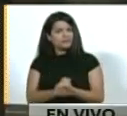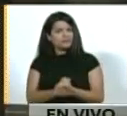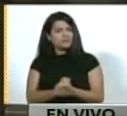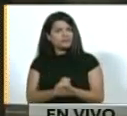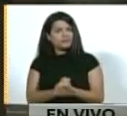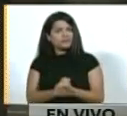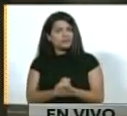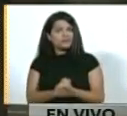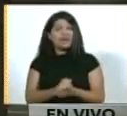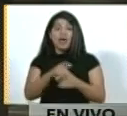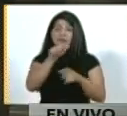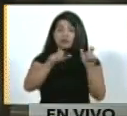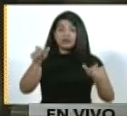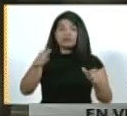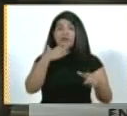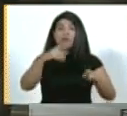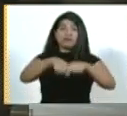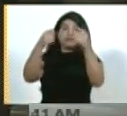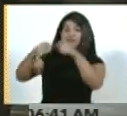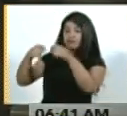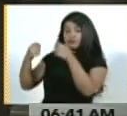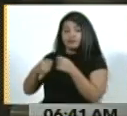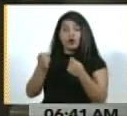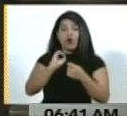ni que destruyan ninguna instalación